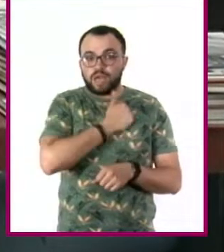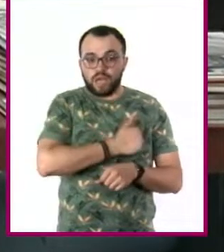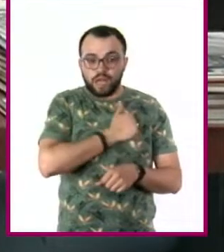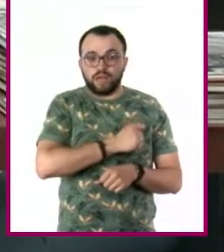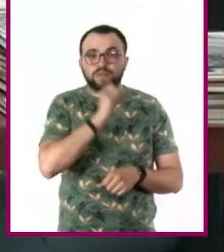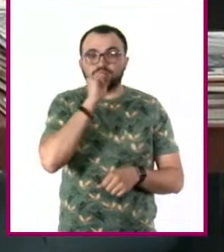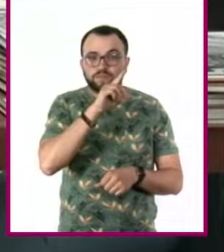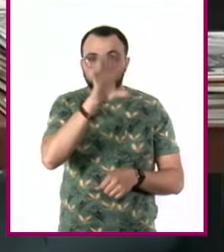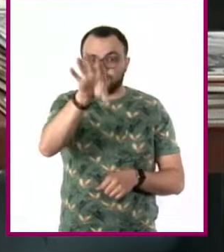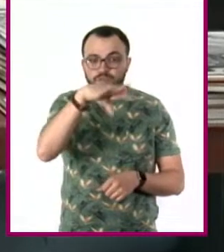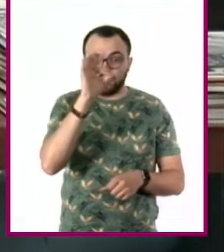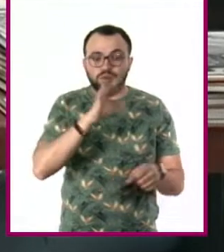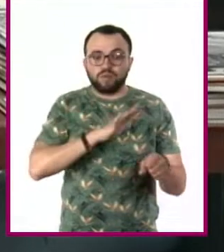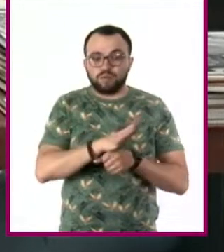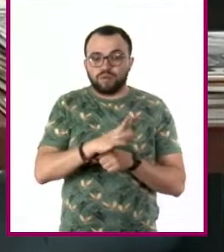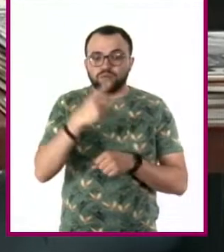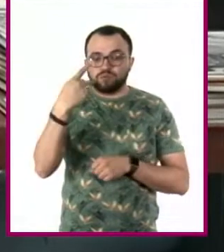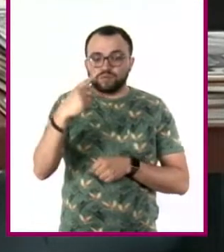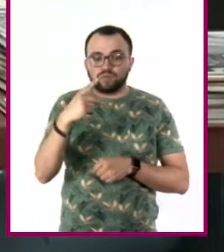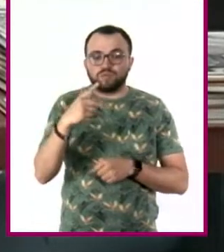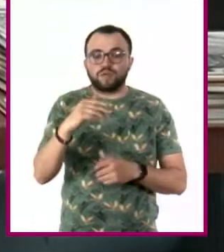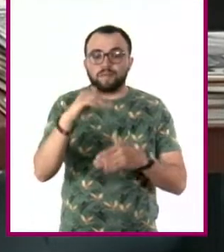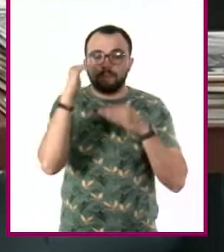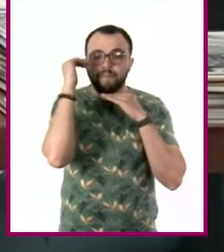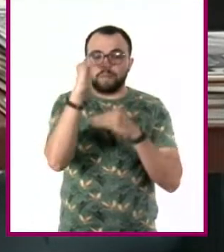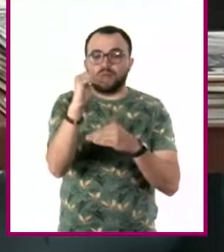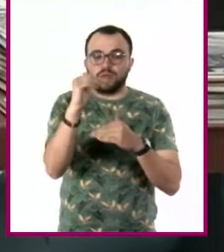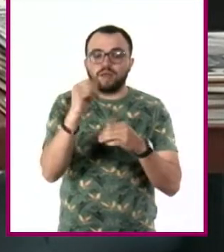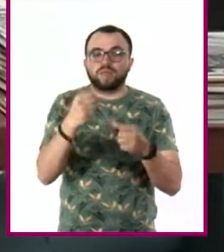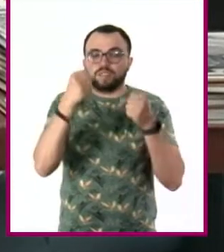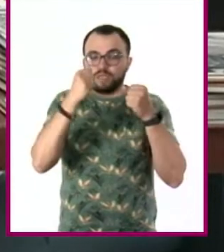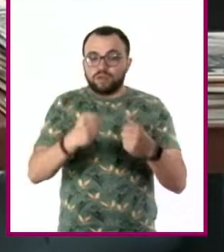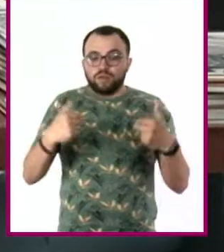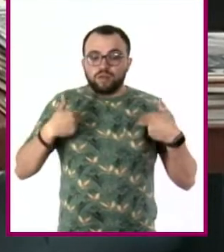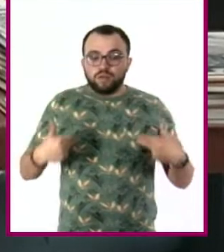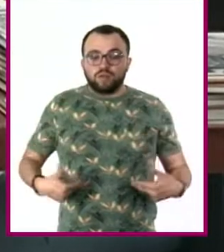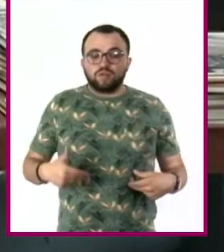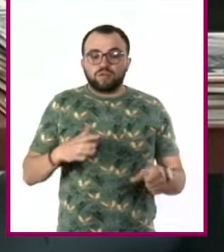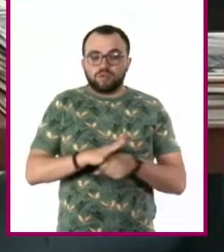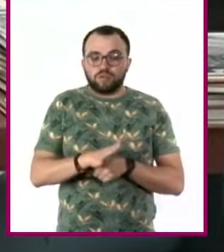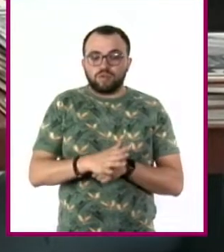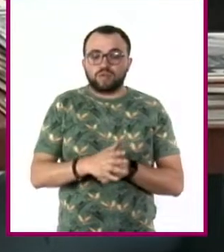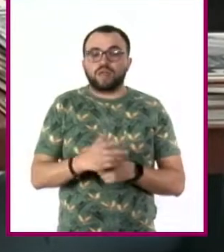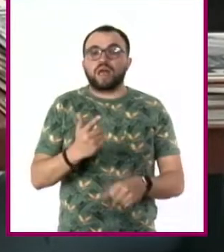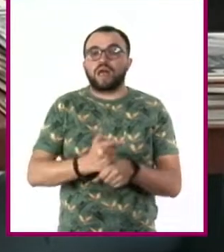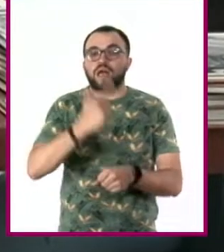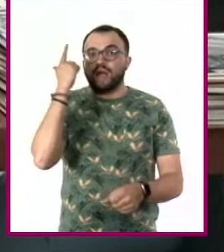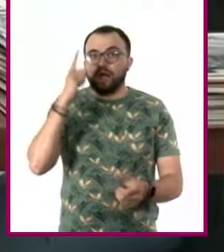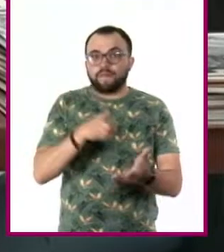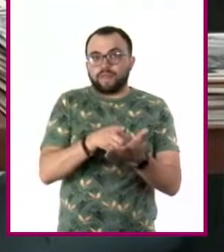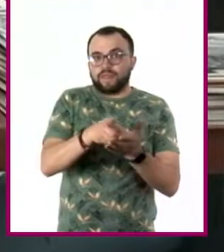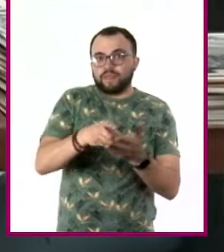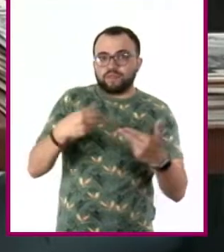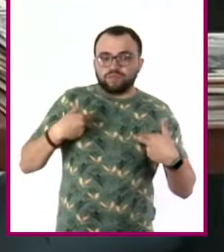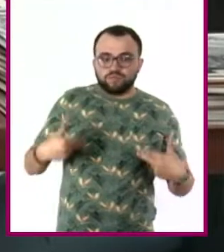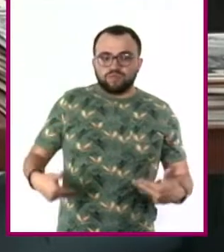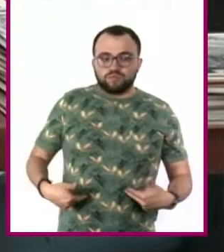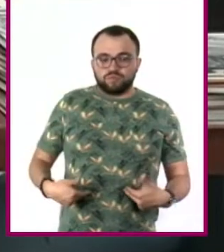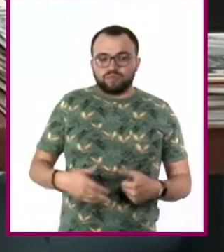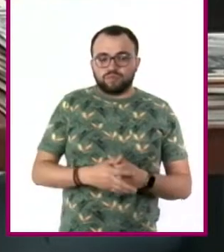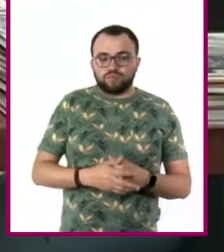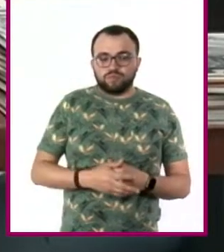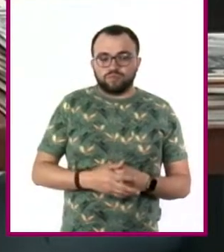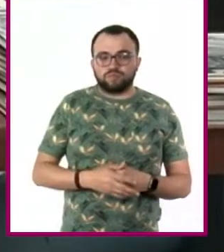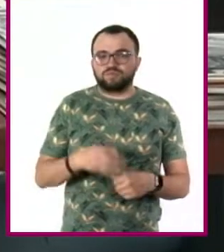eligió la vertiente minimalista, que limitaba el concepto de seguridad humana a las situaciones graves de violaciones de derechos humanos y de